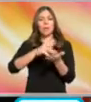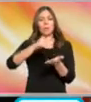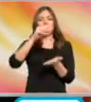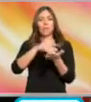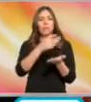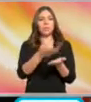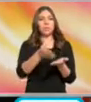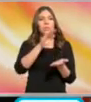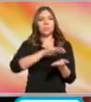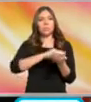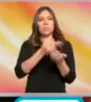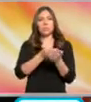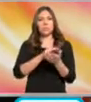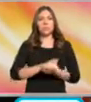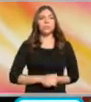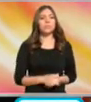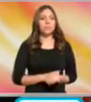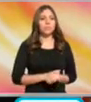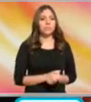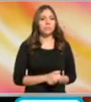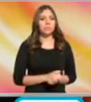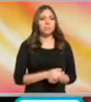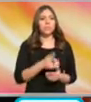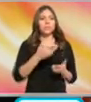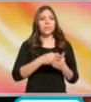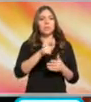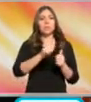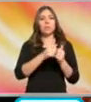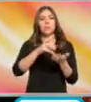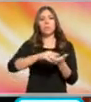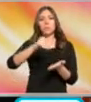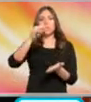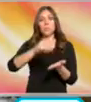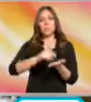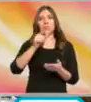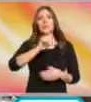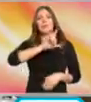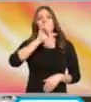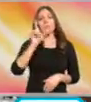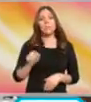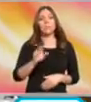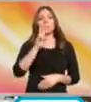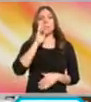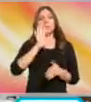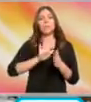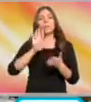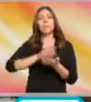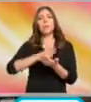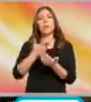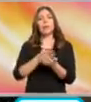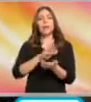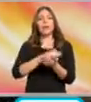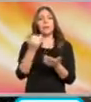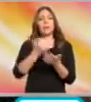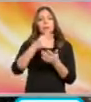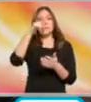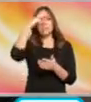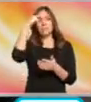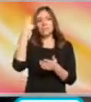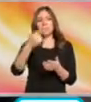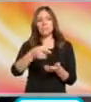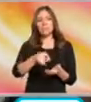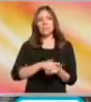molido. Voy para allá para que vean. Eso. Nos vamos aquí con el pan molido y como siempre Perfecto. algo Ah, qué delicia. que